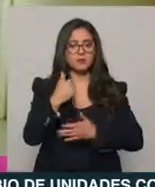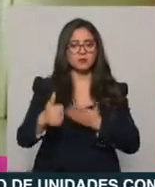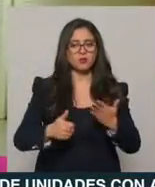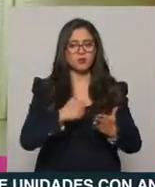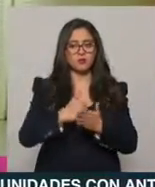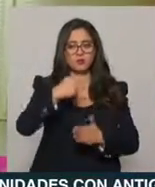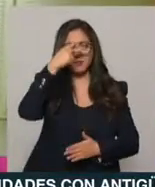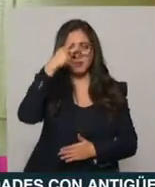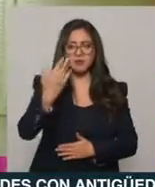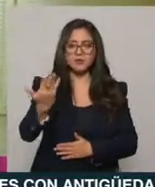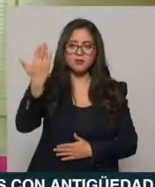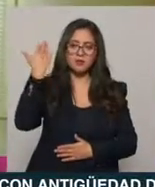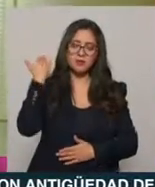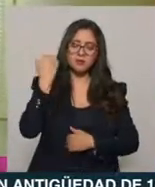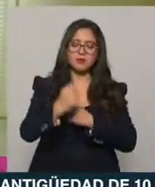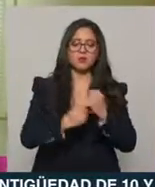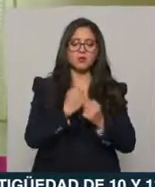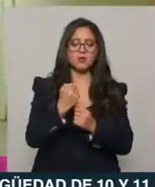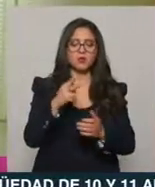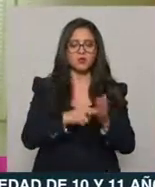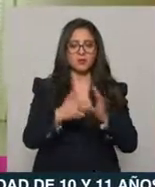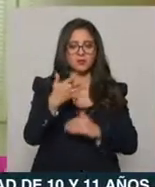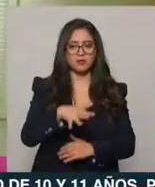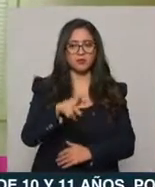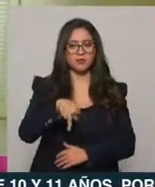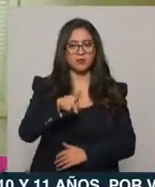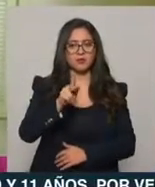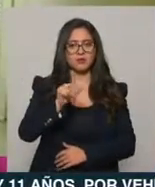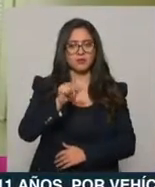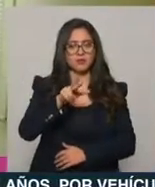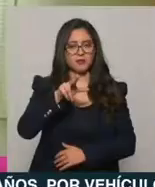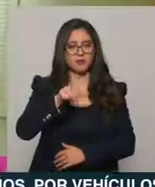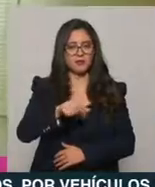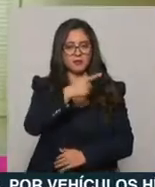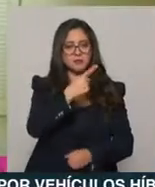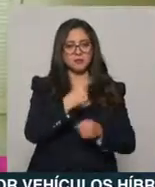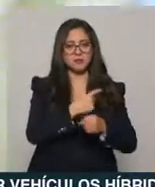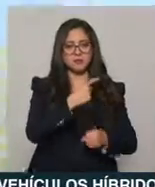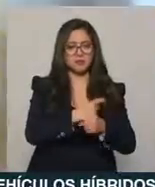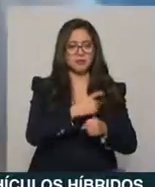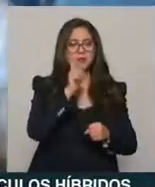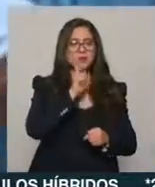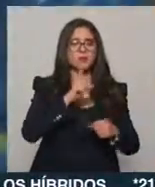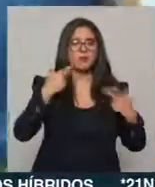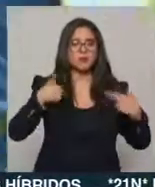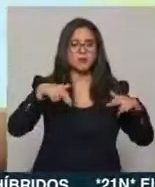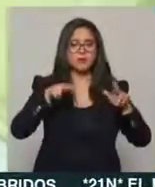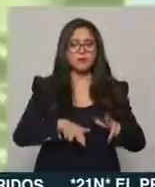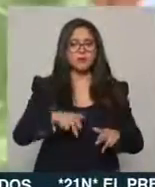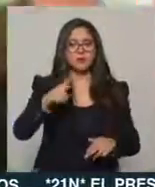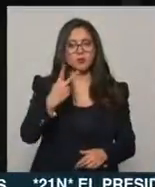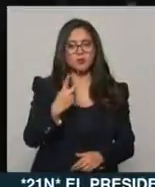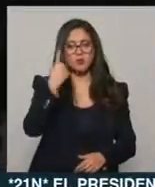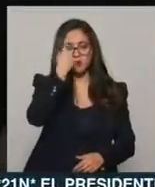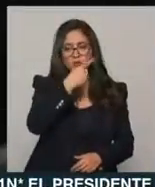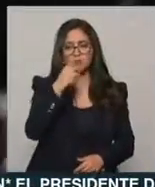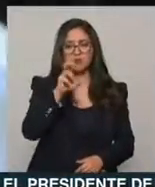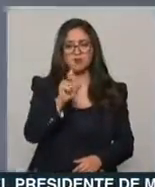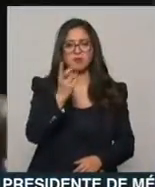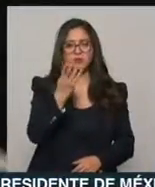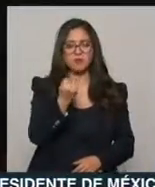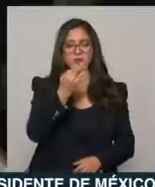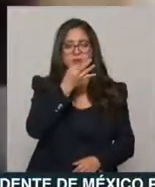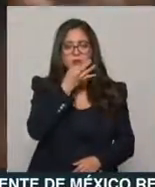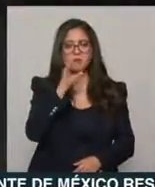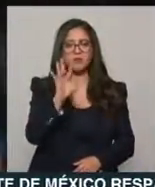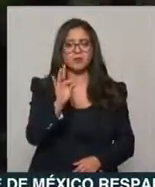la edición de 2010 cuando la corredora Karina Pérez subió a lo más alto del podio en la rama femenil, luego de marcar un tiempo de 2 horas y 39 minutos